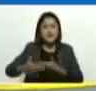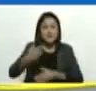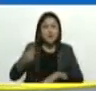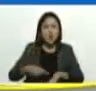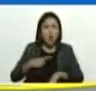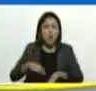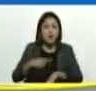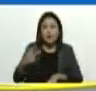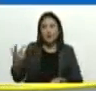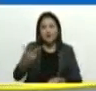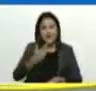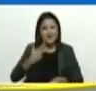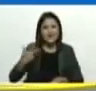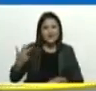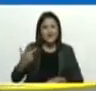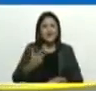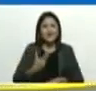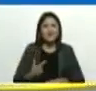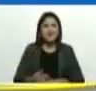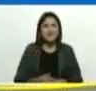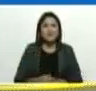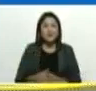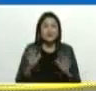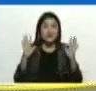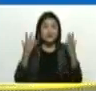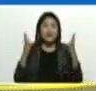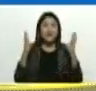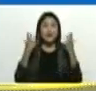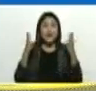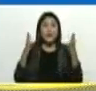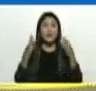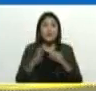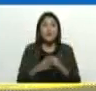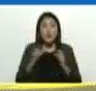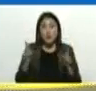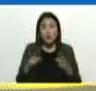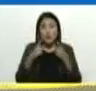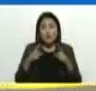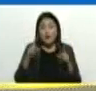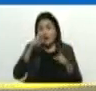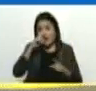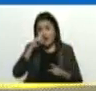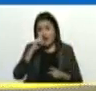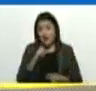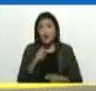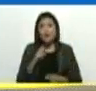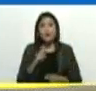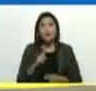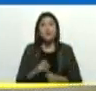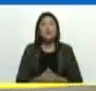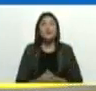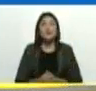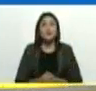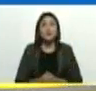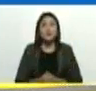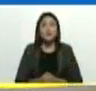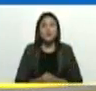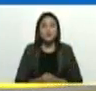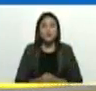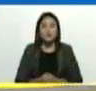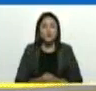tres y celebramos el cumpleaños de nuestro comandante.